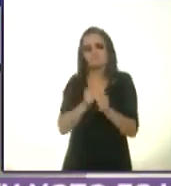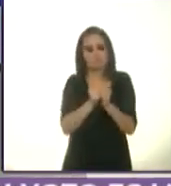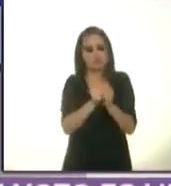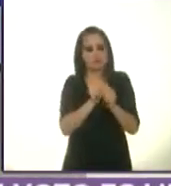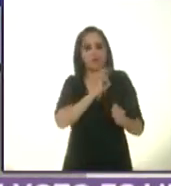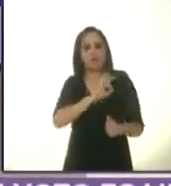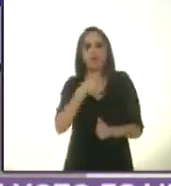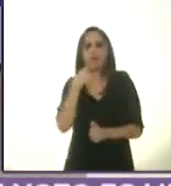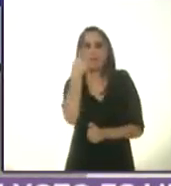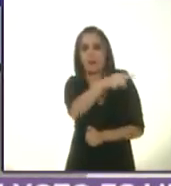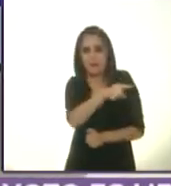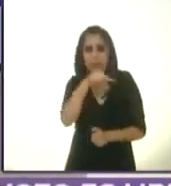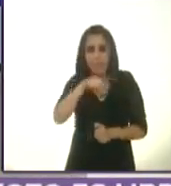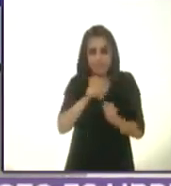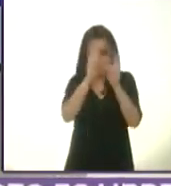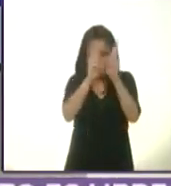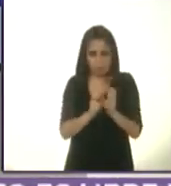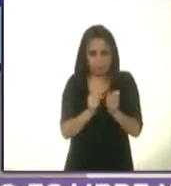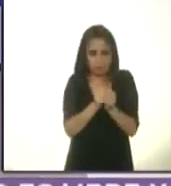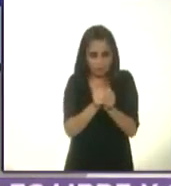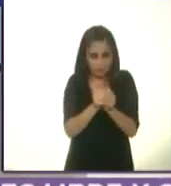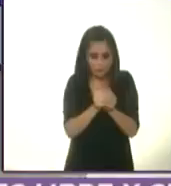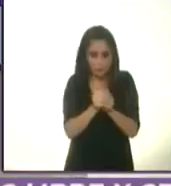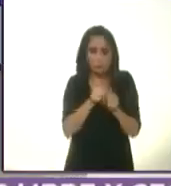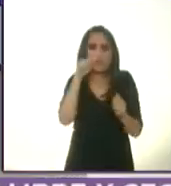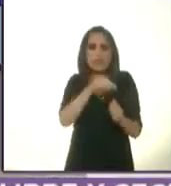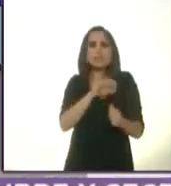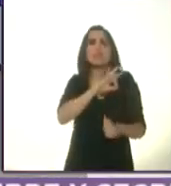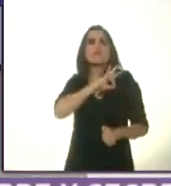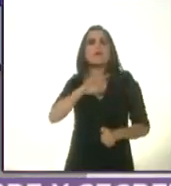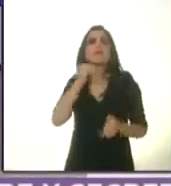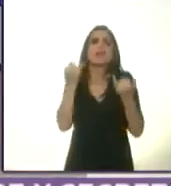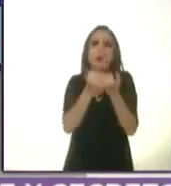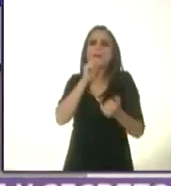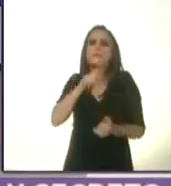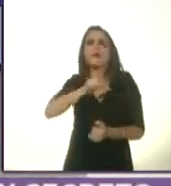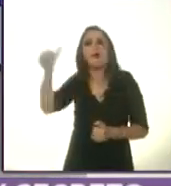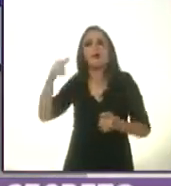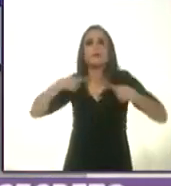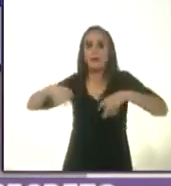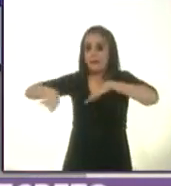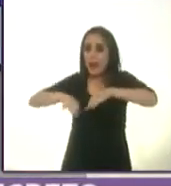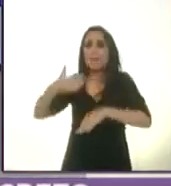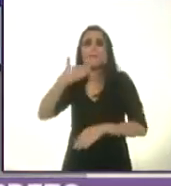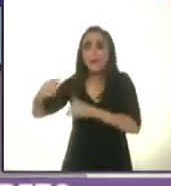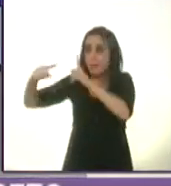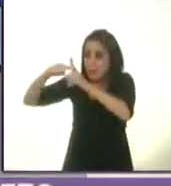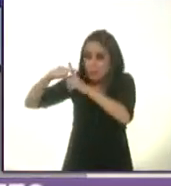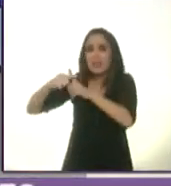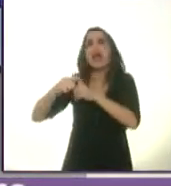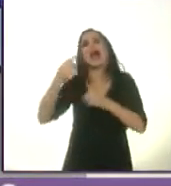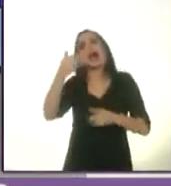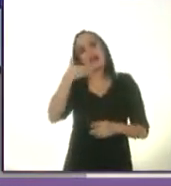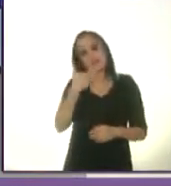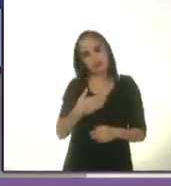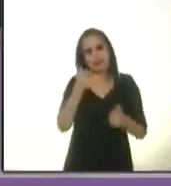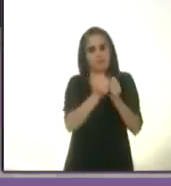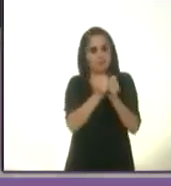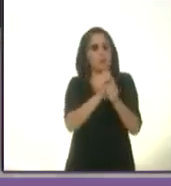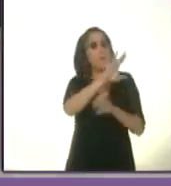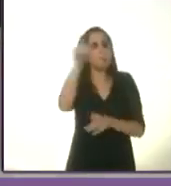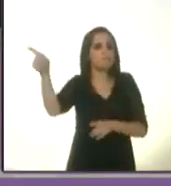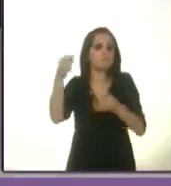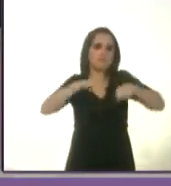esta aplicación va a servir para calificar positivamente a cualquier servidor público y lo vamos a reconocer en mi gobierno gracias